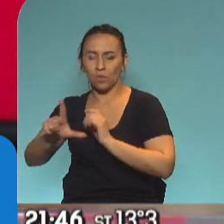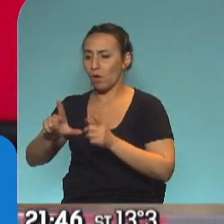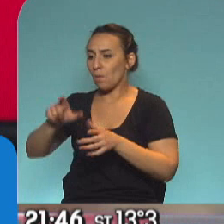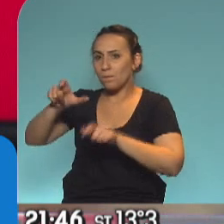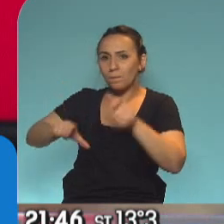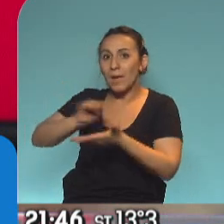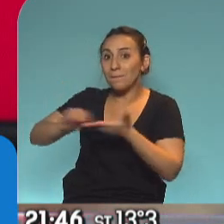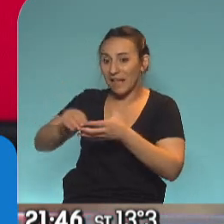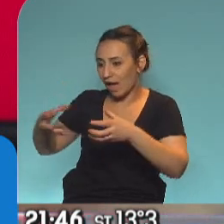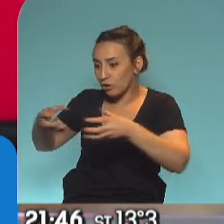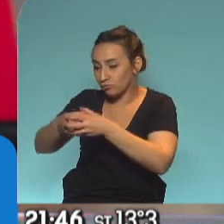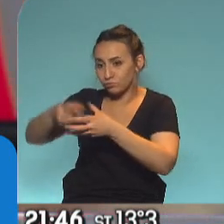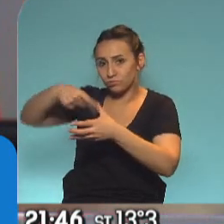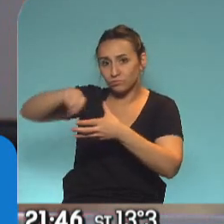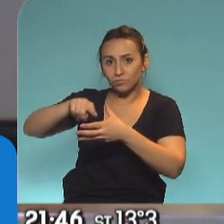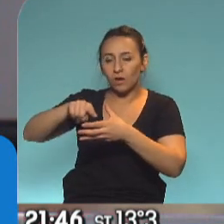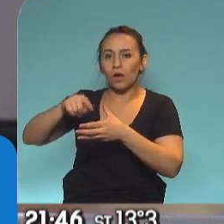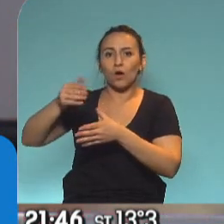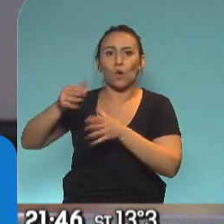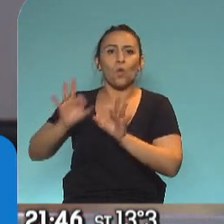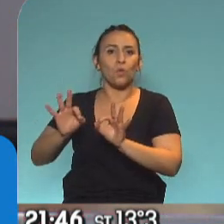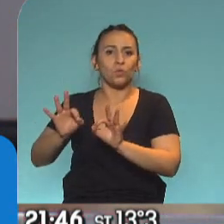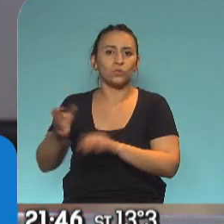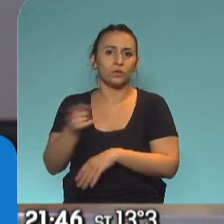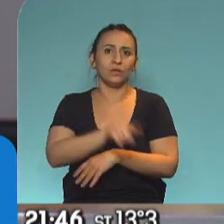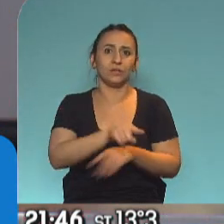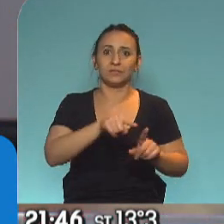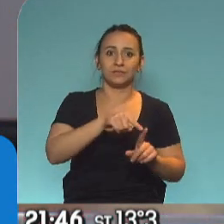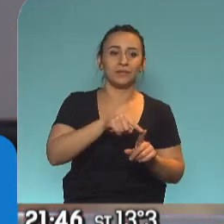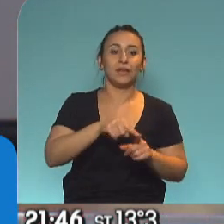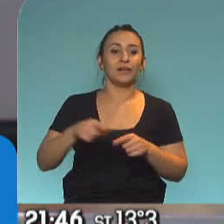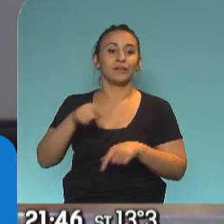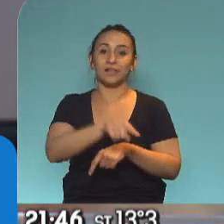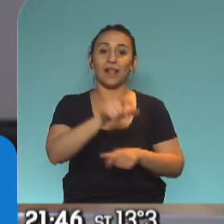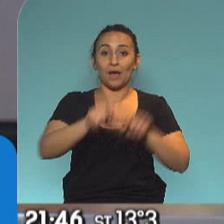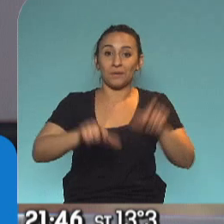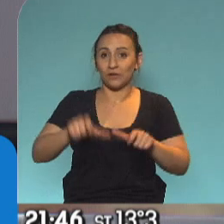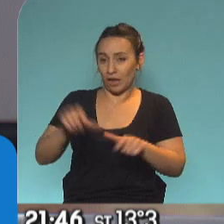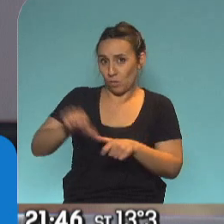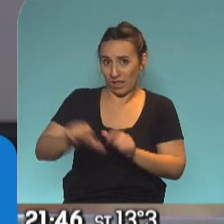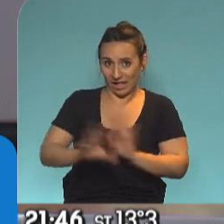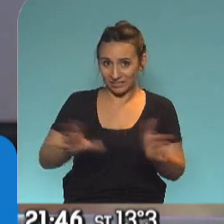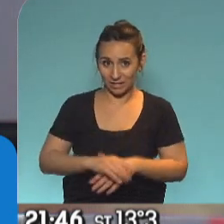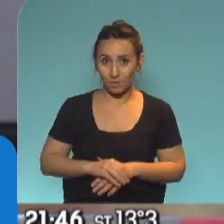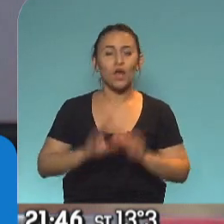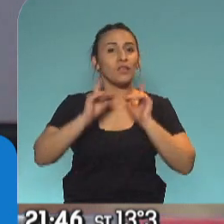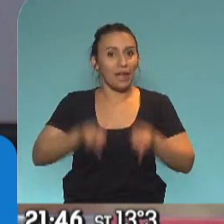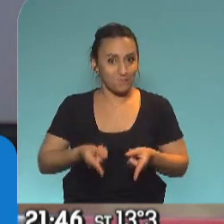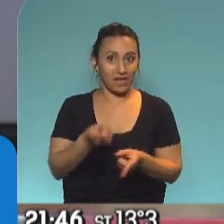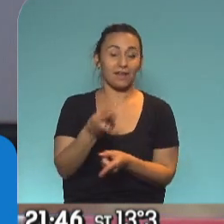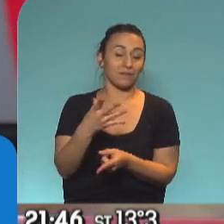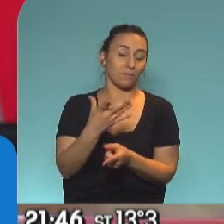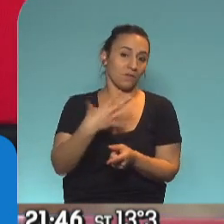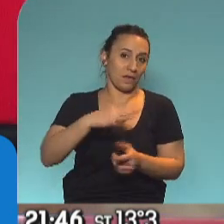la actual coyuntura de la limitación de recursos públicos y la afectación masiva de los recursos a otras prioridades. Pero también hay que decir que